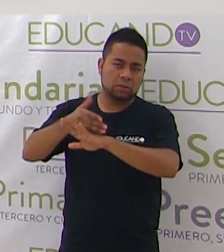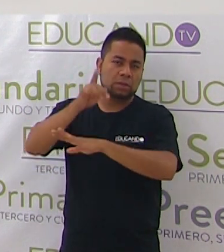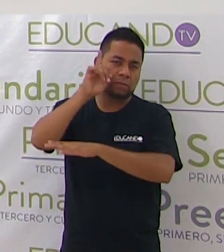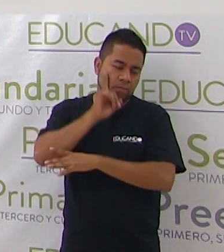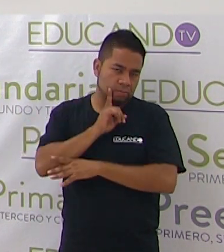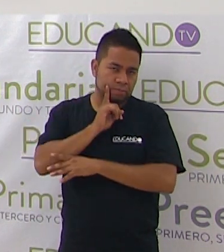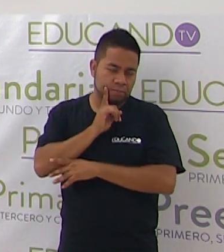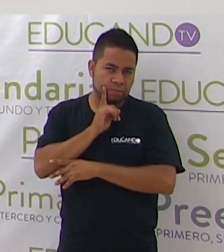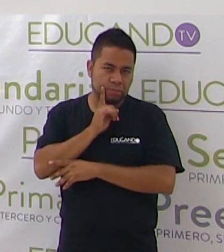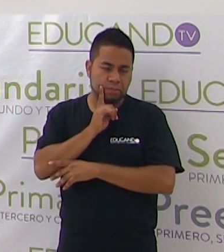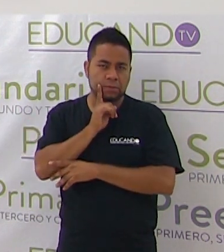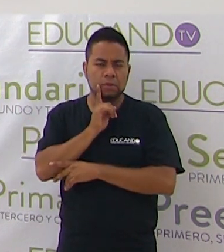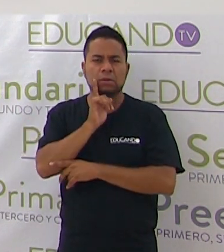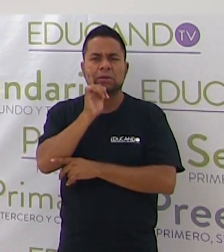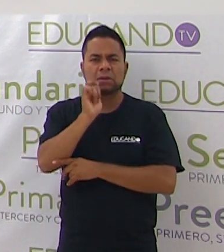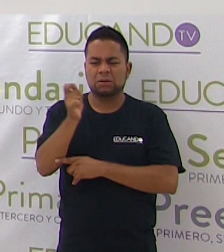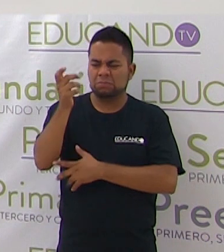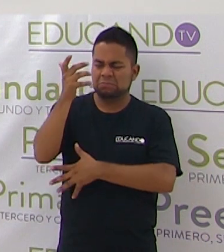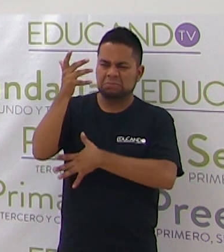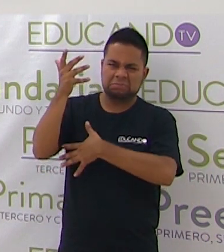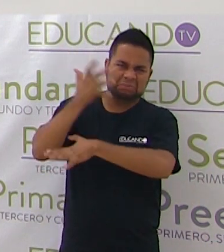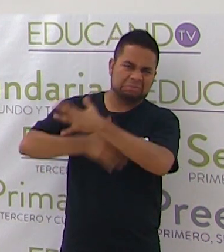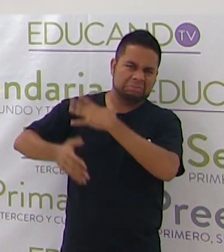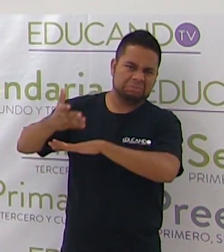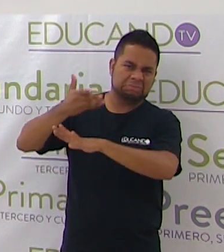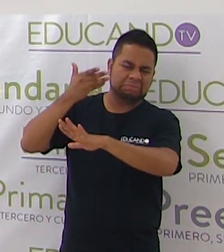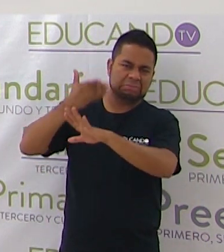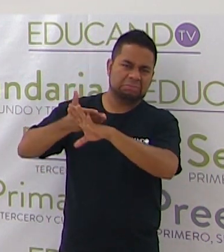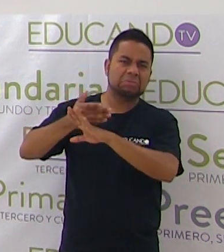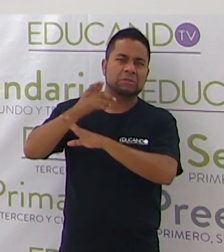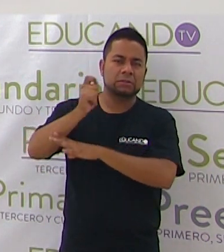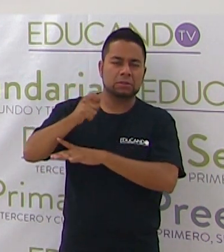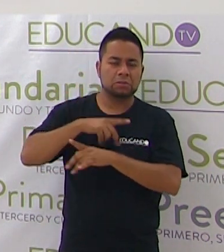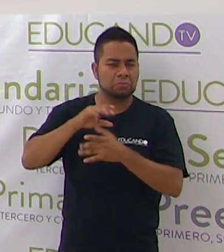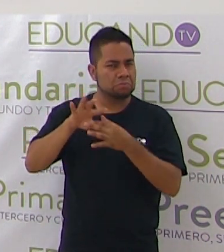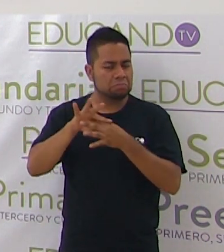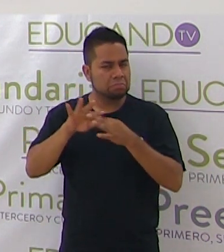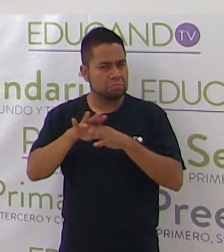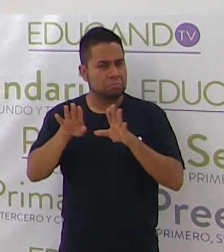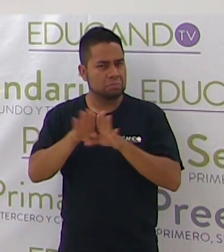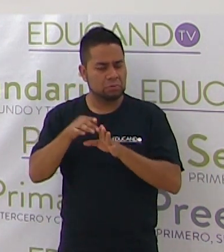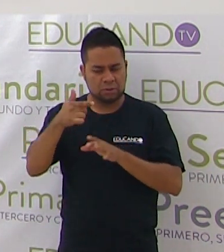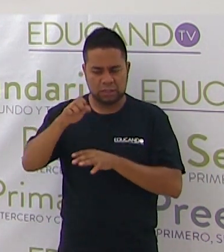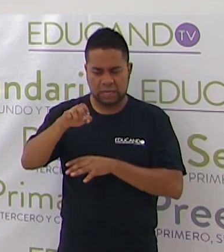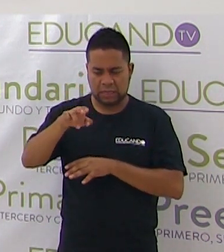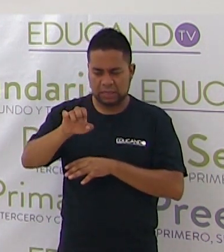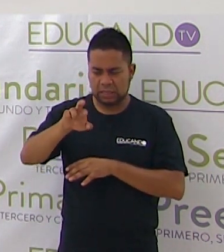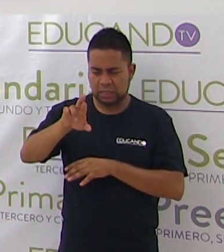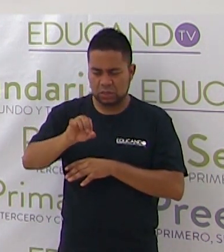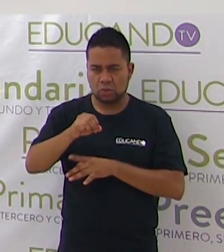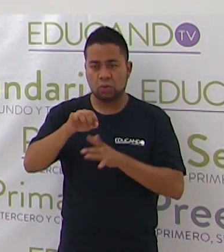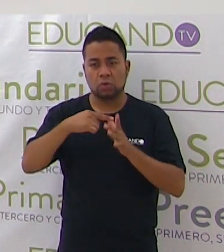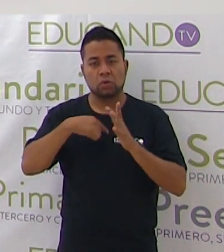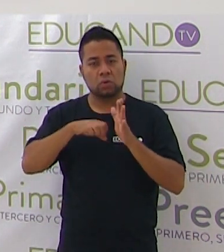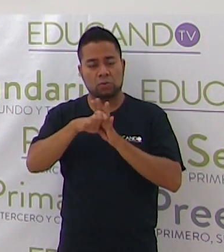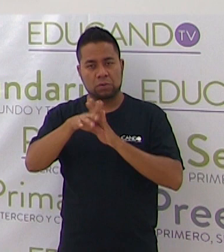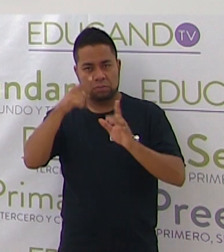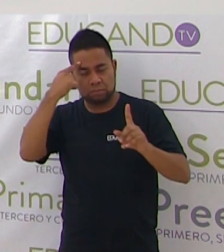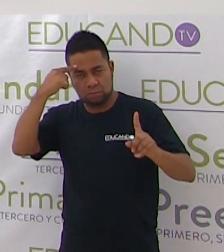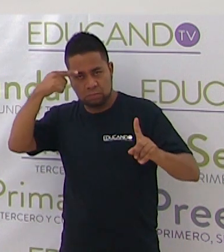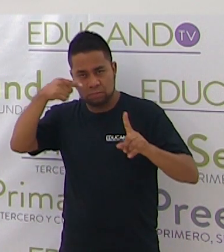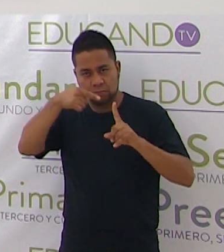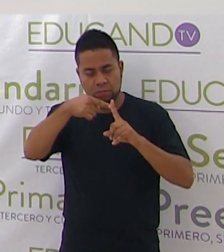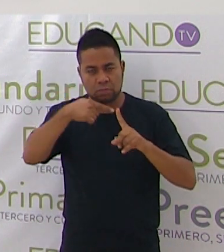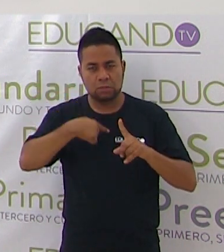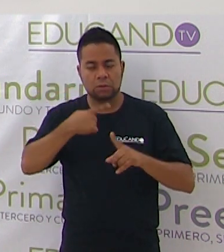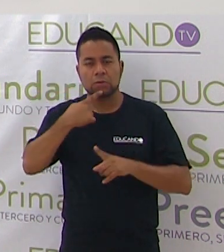violencia de género? ¿Qué es la violencia de género? ¿Cómo explicarían la violencia de género? Bueno, yo en específico quiero decir